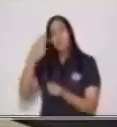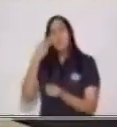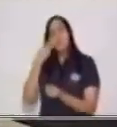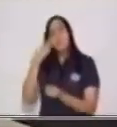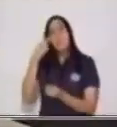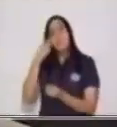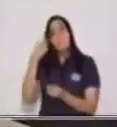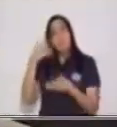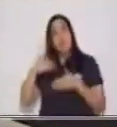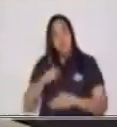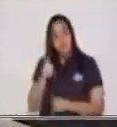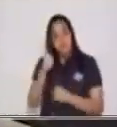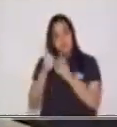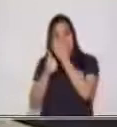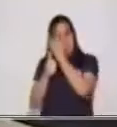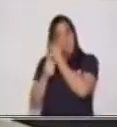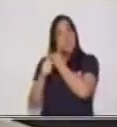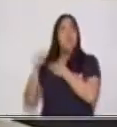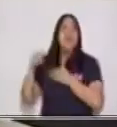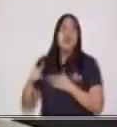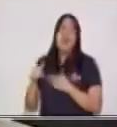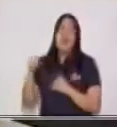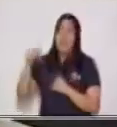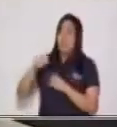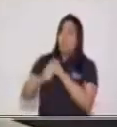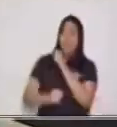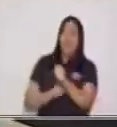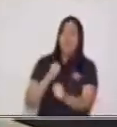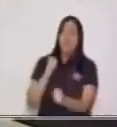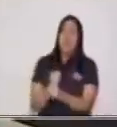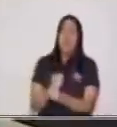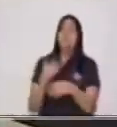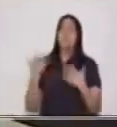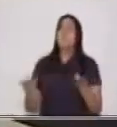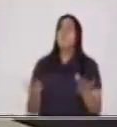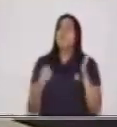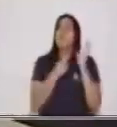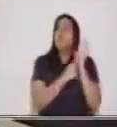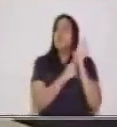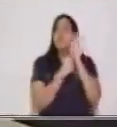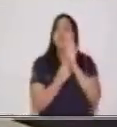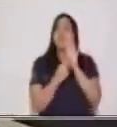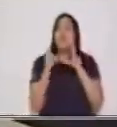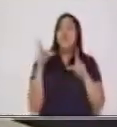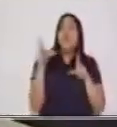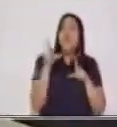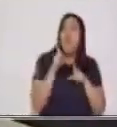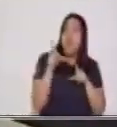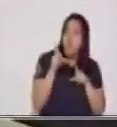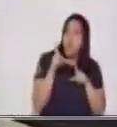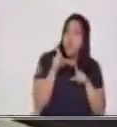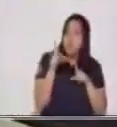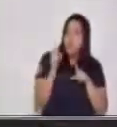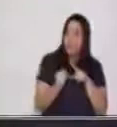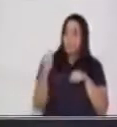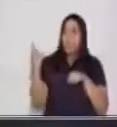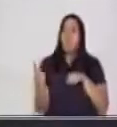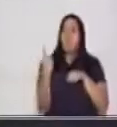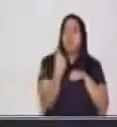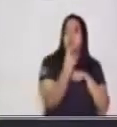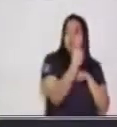hija. Las edades actuales las vamos a representar con variables. Una variable para cada